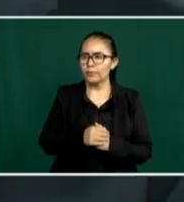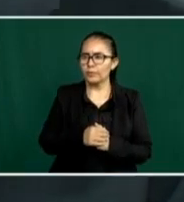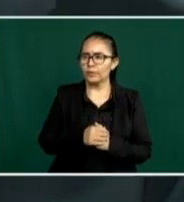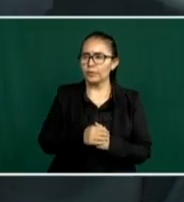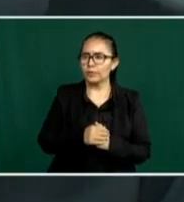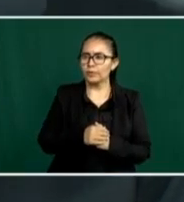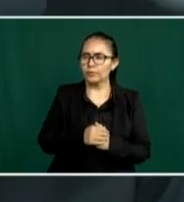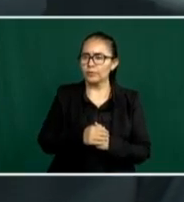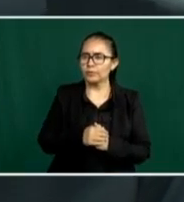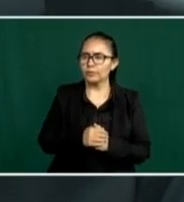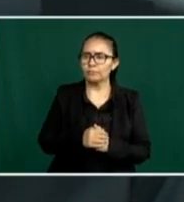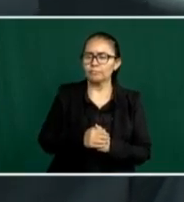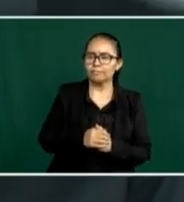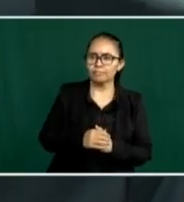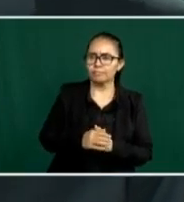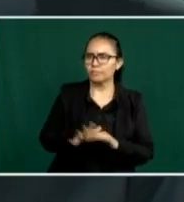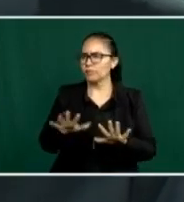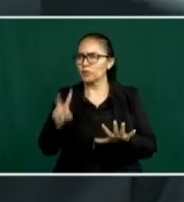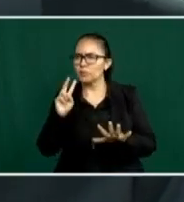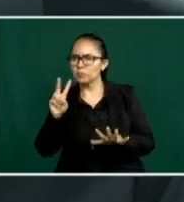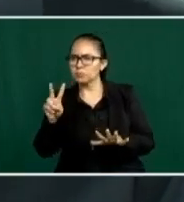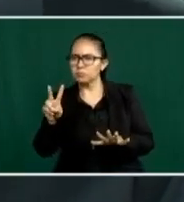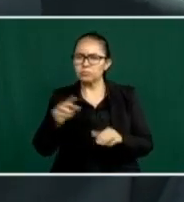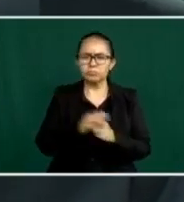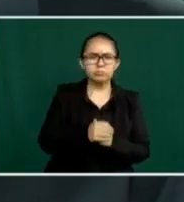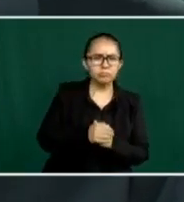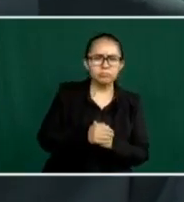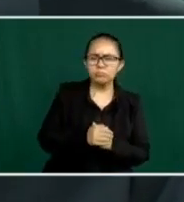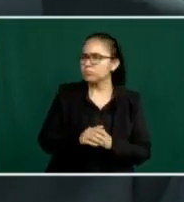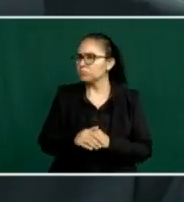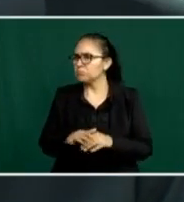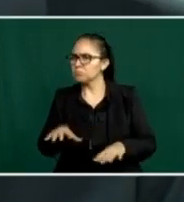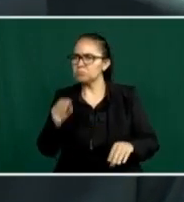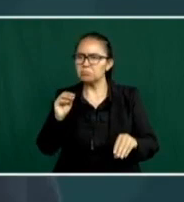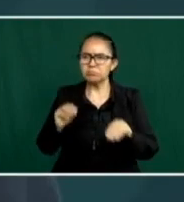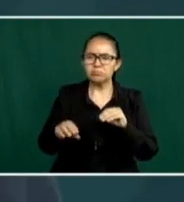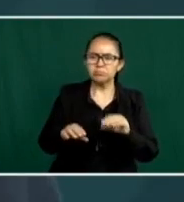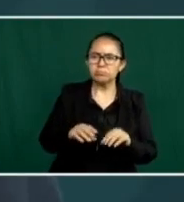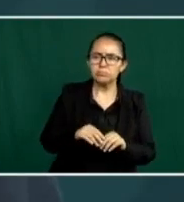de la política de saqueo que se padeció en México en los últimos años.